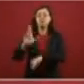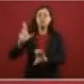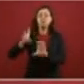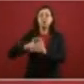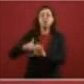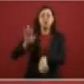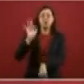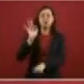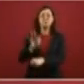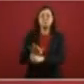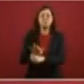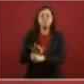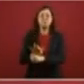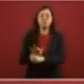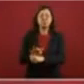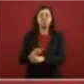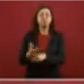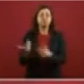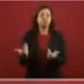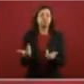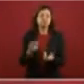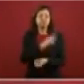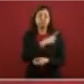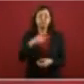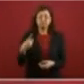y nos apegamos